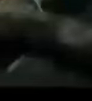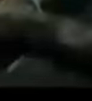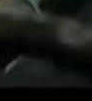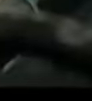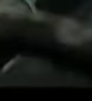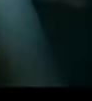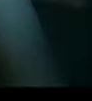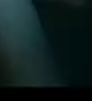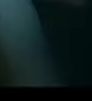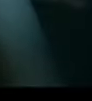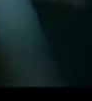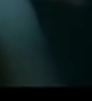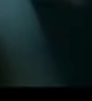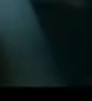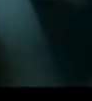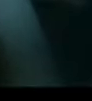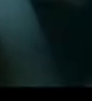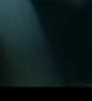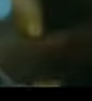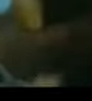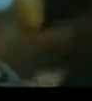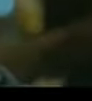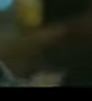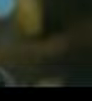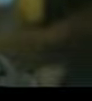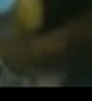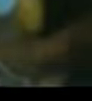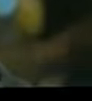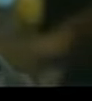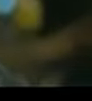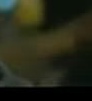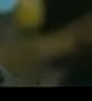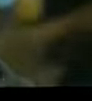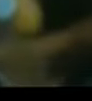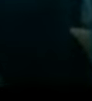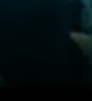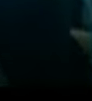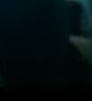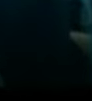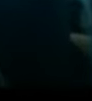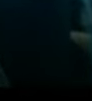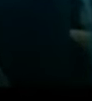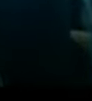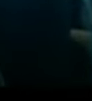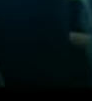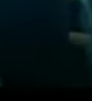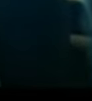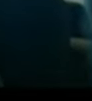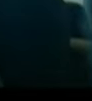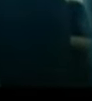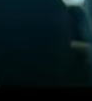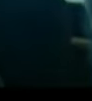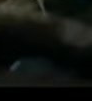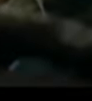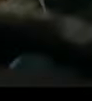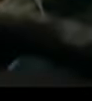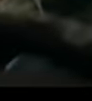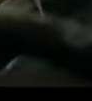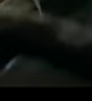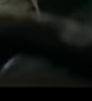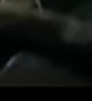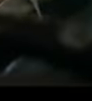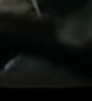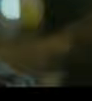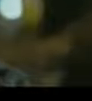¿Y usted tiene hijos? Sí, 2 varones. Hace tiempo se fueron para España. ¿Y con quién va a pasar la Navidad? Aquí